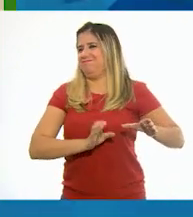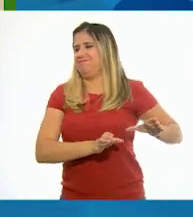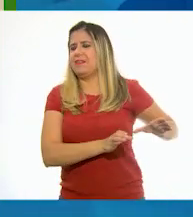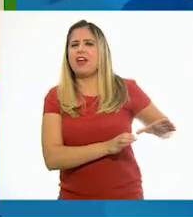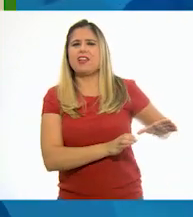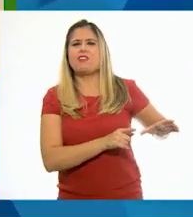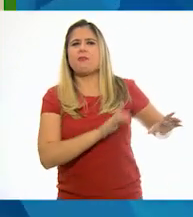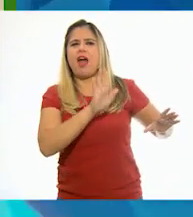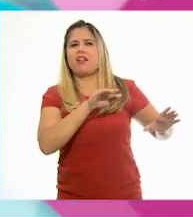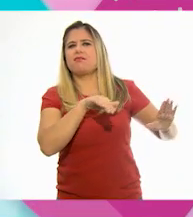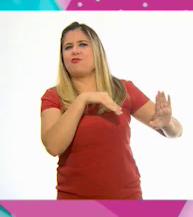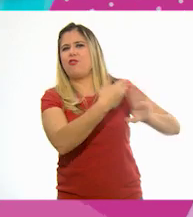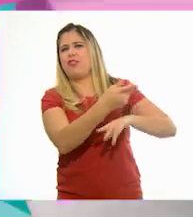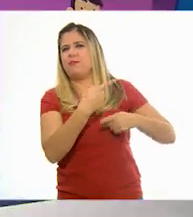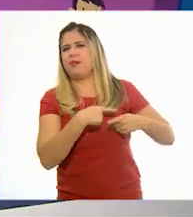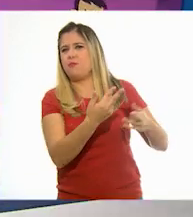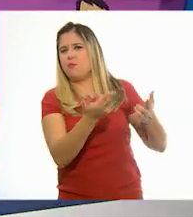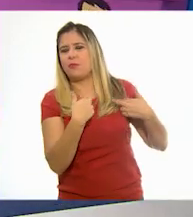a quien te lo dio.